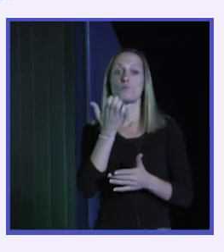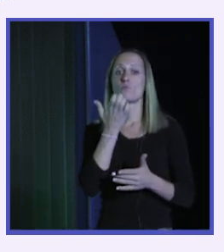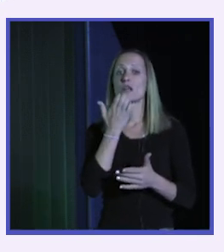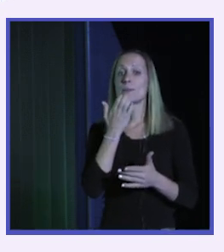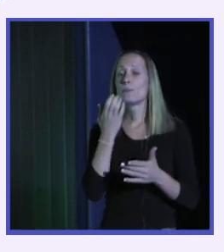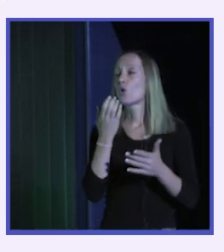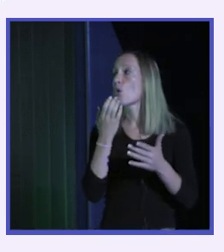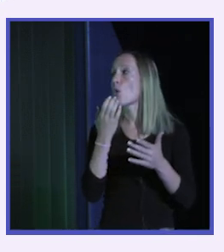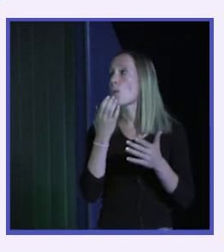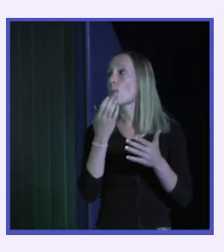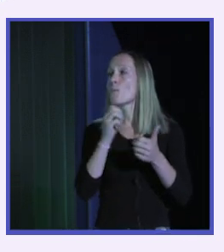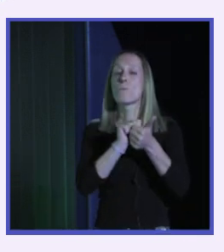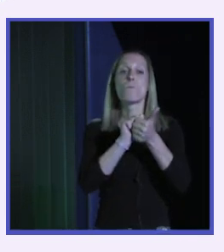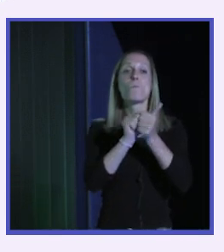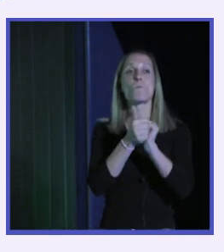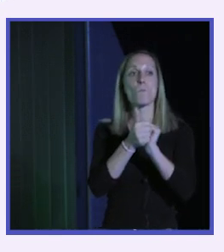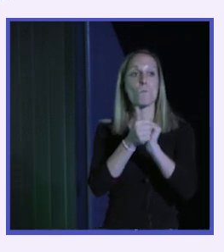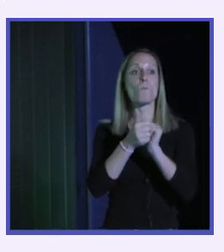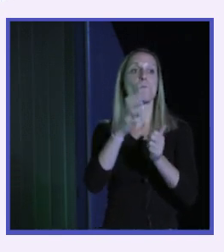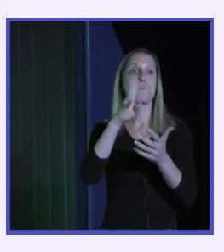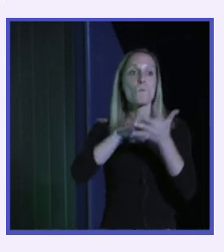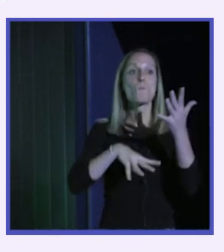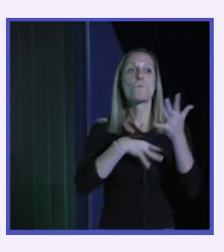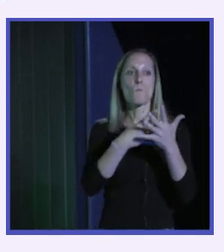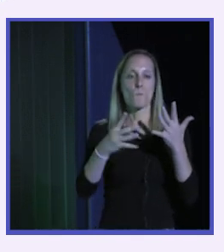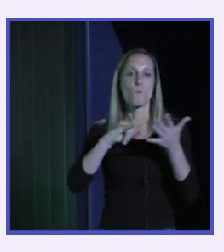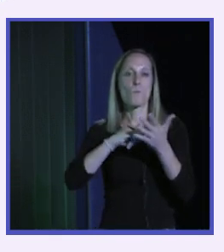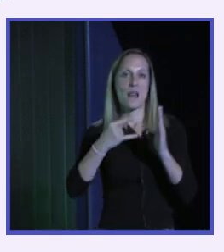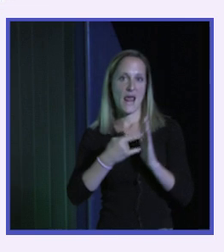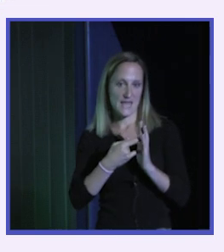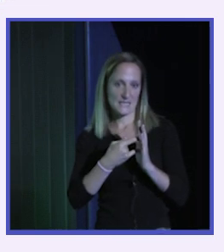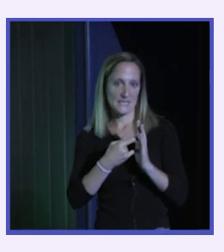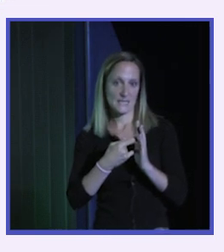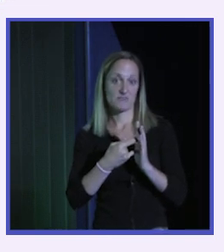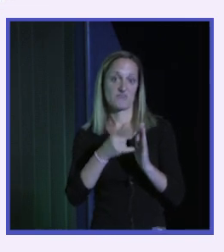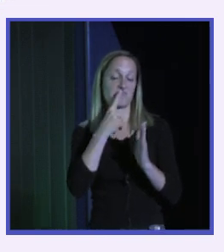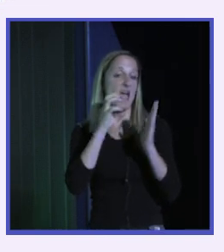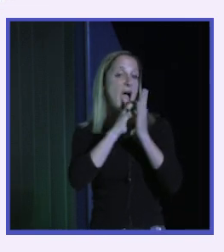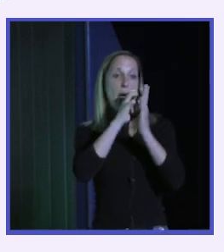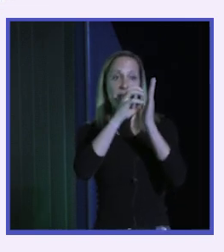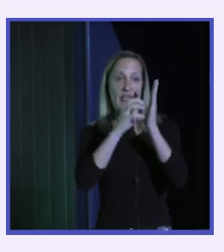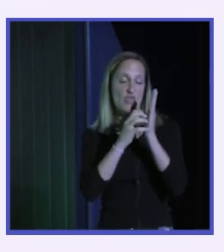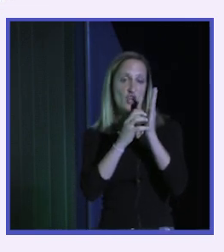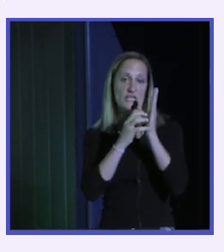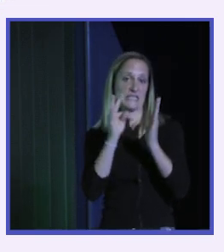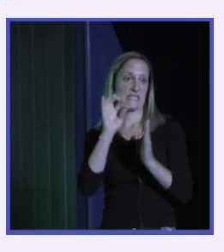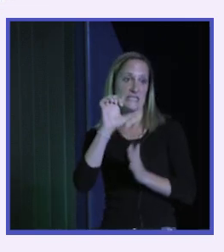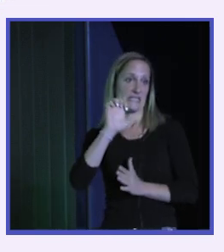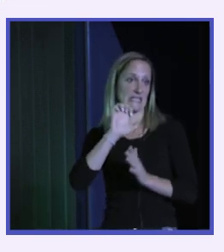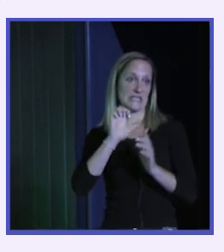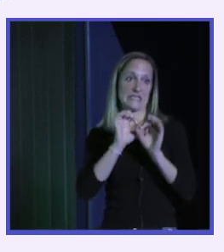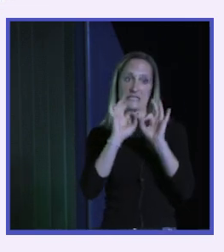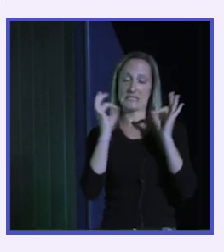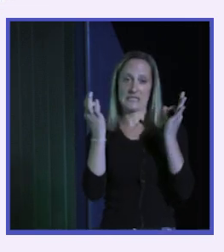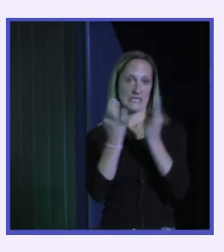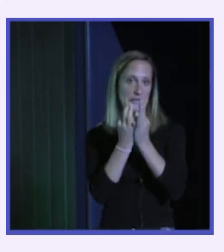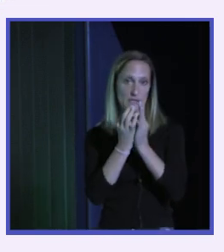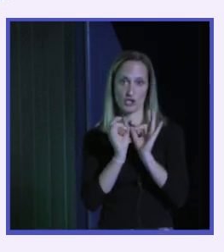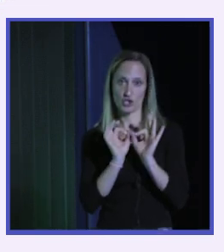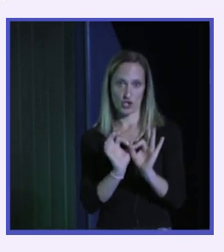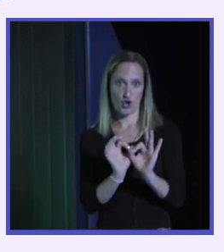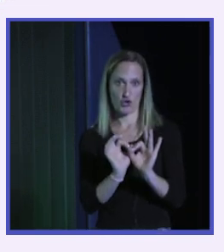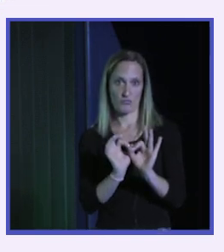plugins. Entonces, ¿cuáles son los plugins? Los plugins no dejan de ser aplicaciones de Teams, ¿vale? Ya antes de Copilot